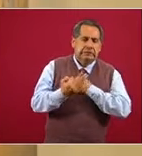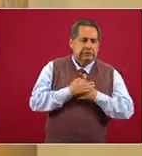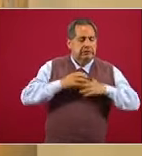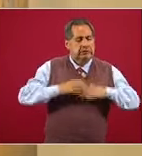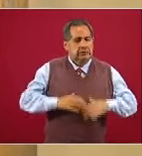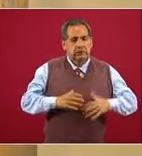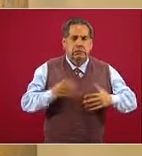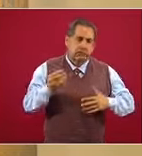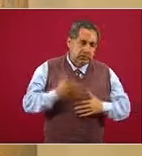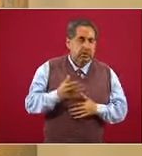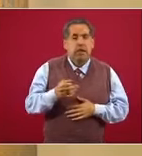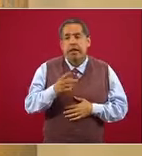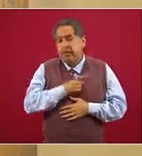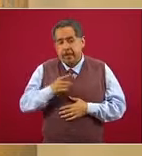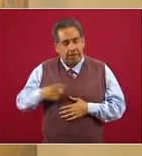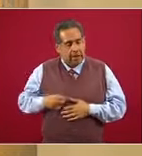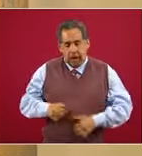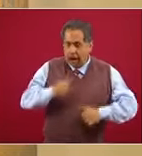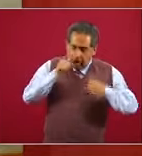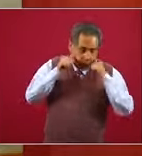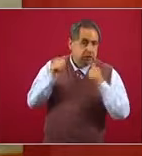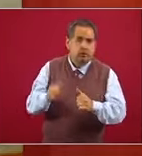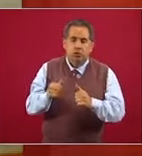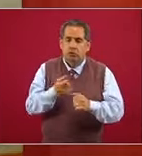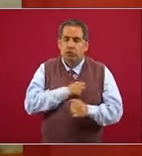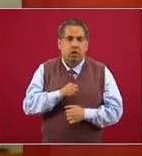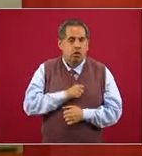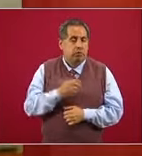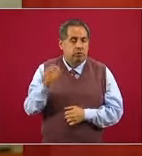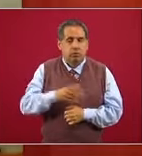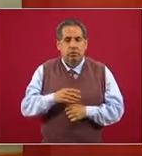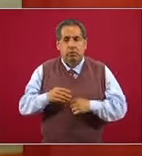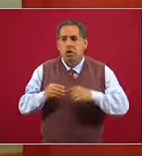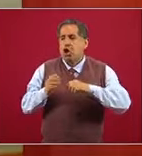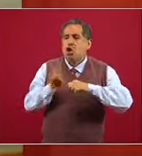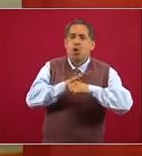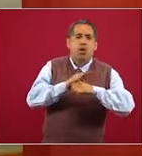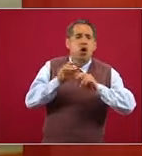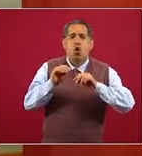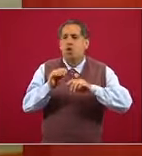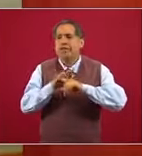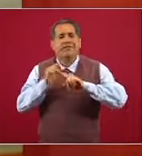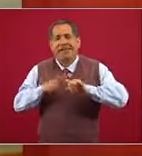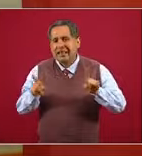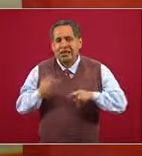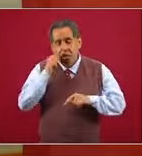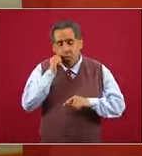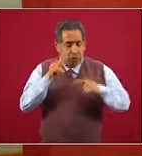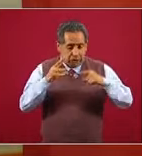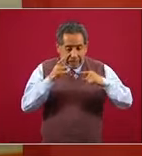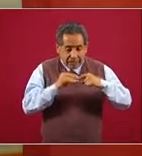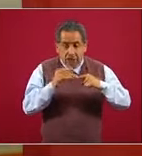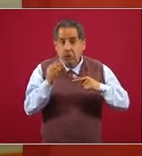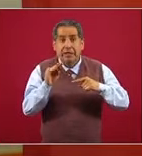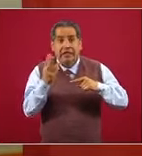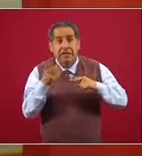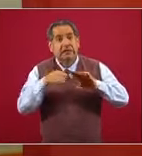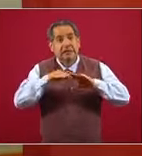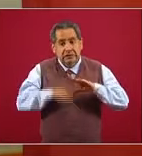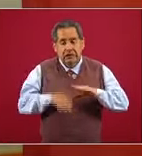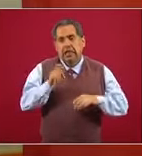el coronavirus. Usted requiere de la atención a la salud, e independientemente de si tiene una prueba positiva o negativa, usted